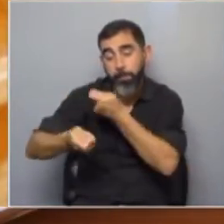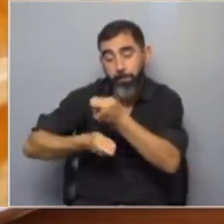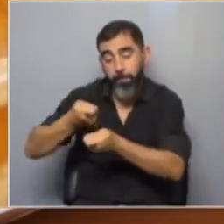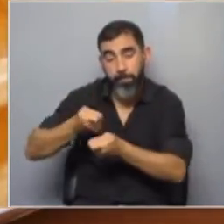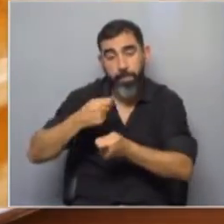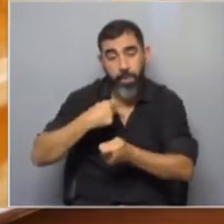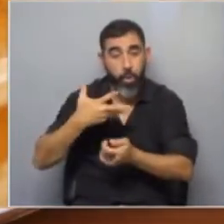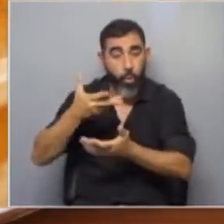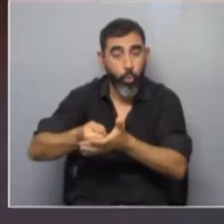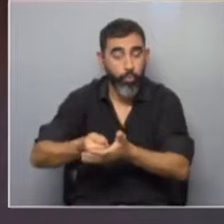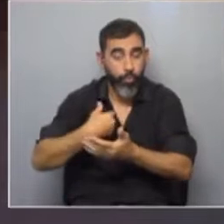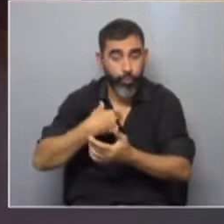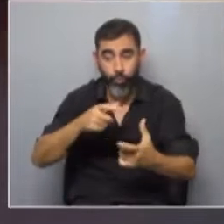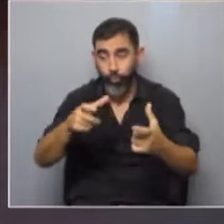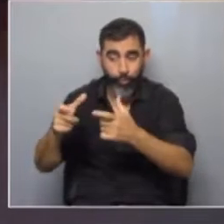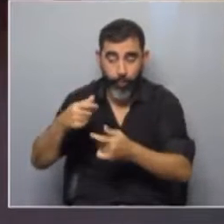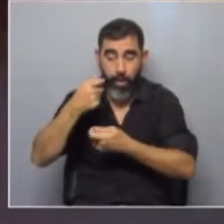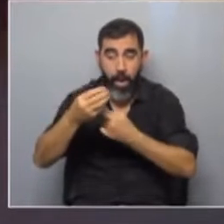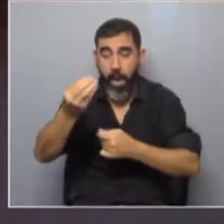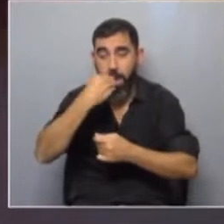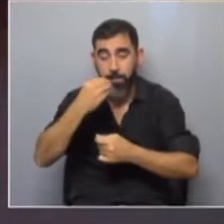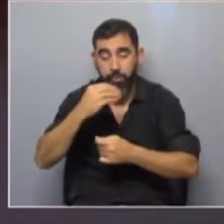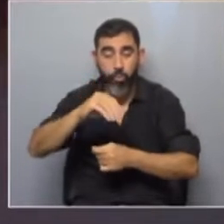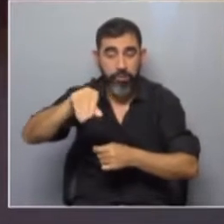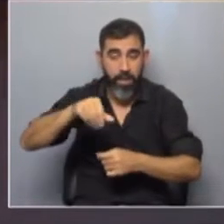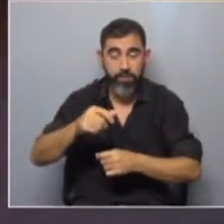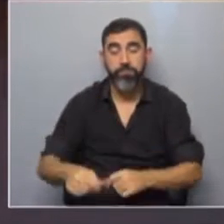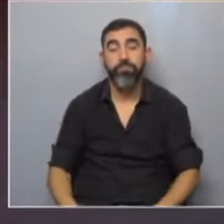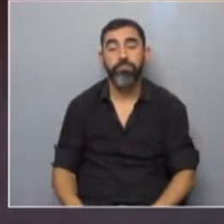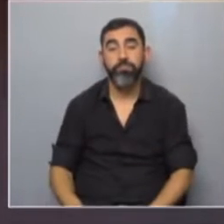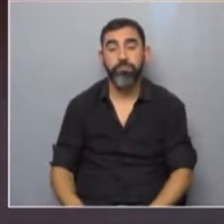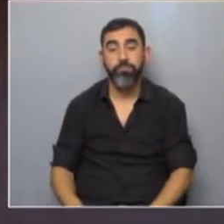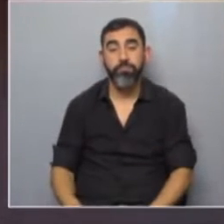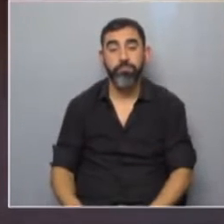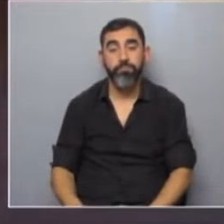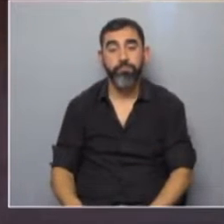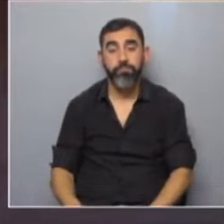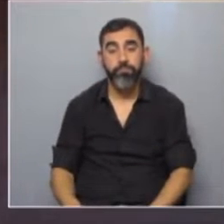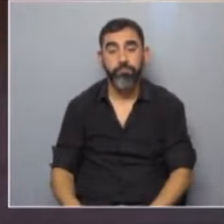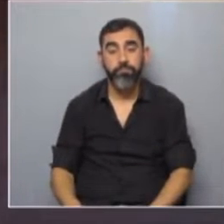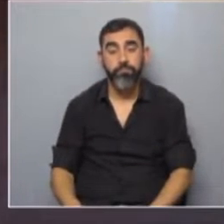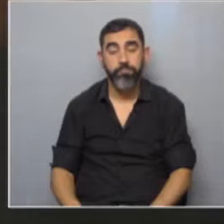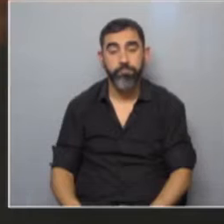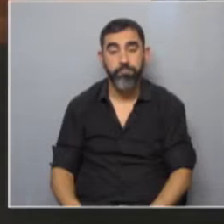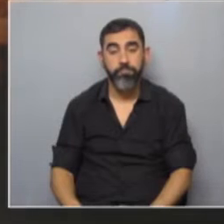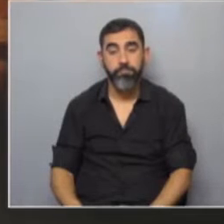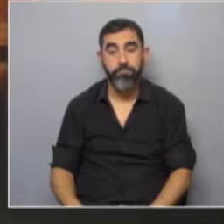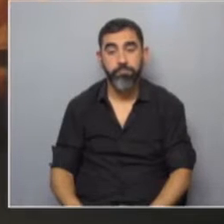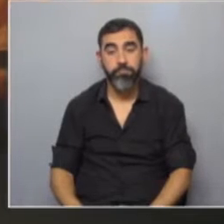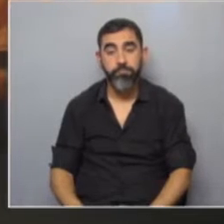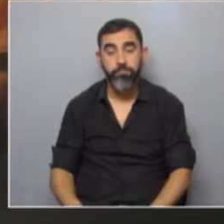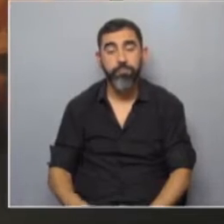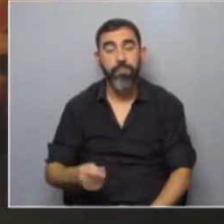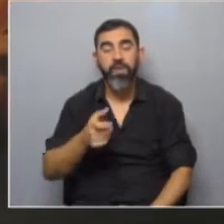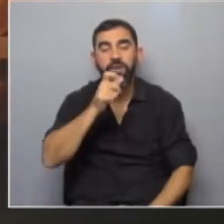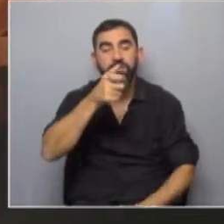le agregamos nosotros a los alimentos, la sal discrecional. esto como rápidamente, y una cosa que nos